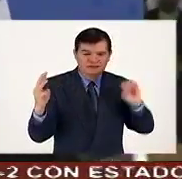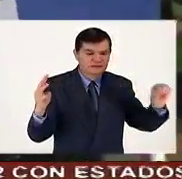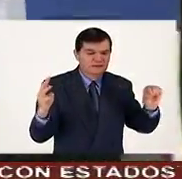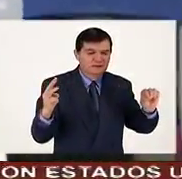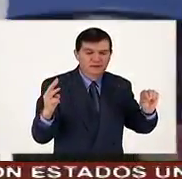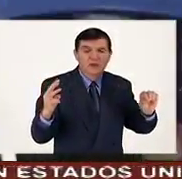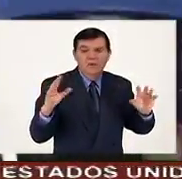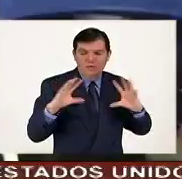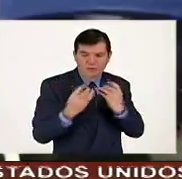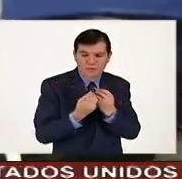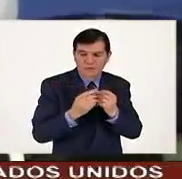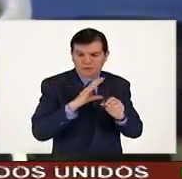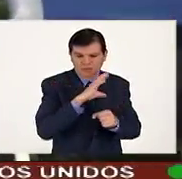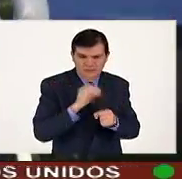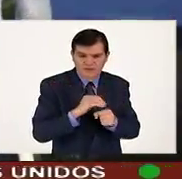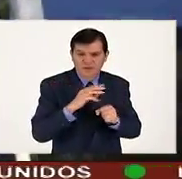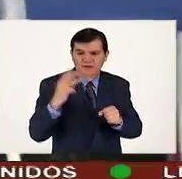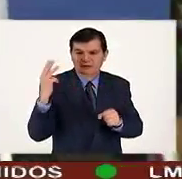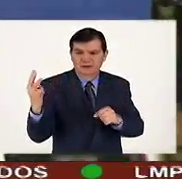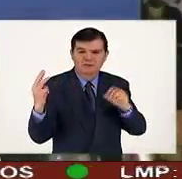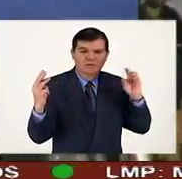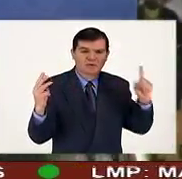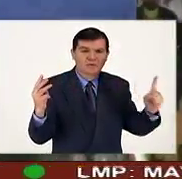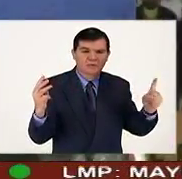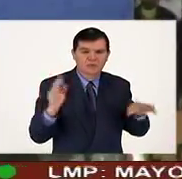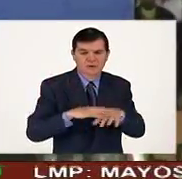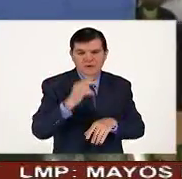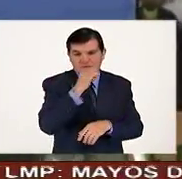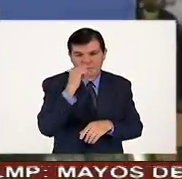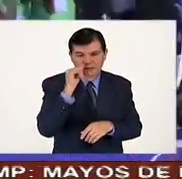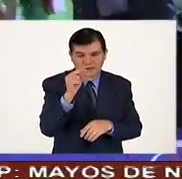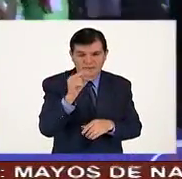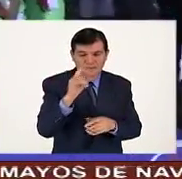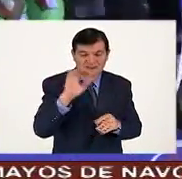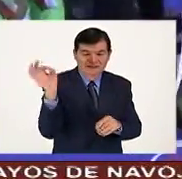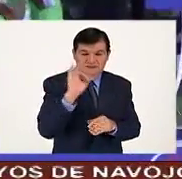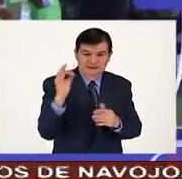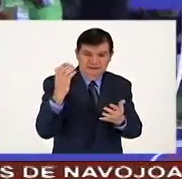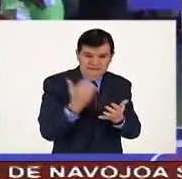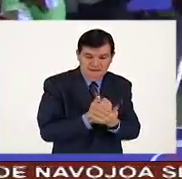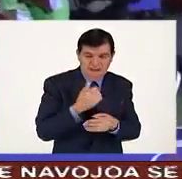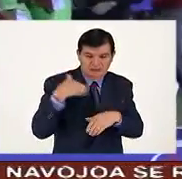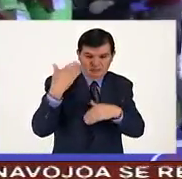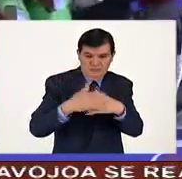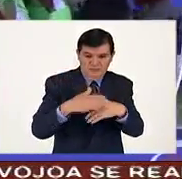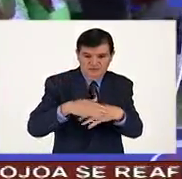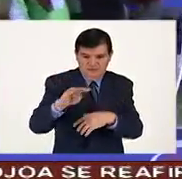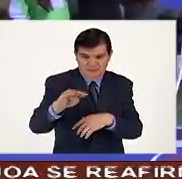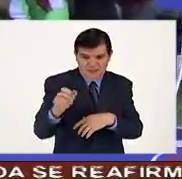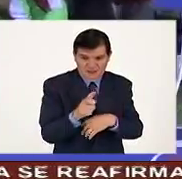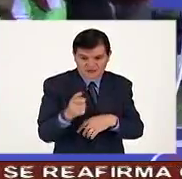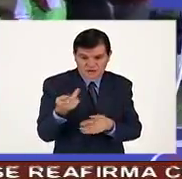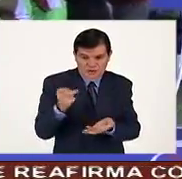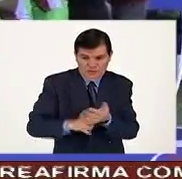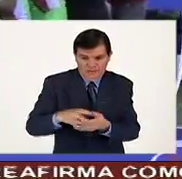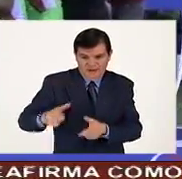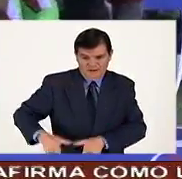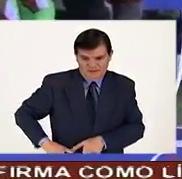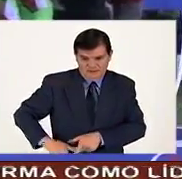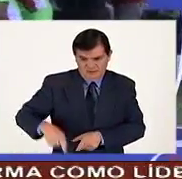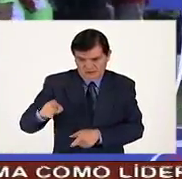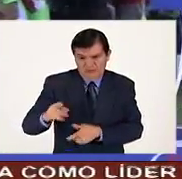marcador 3-1 global, y esto fue en el Estadio Olímpico Benito Juárez. Si llegan a ganar una vez más el siguiente torneo y son bicampeones, tendrán el